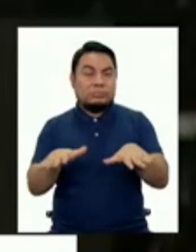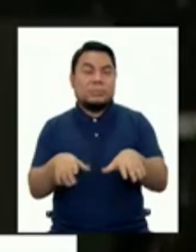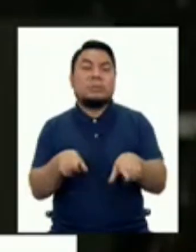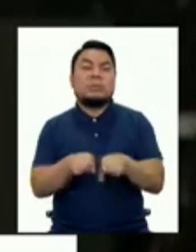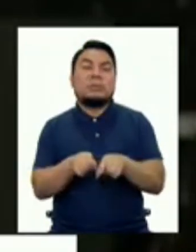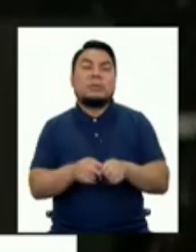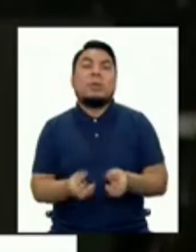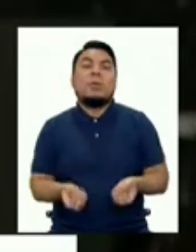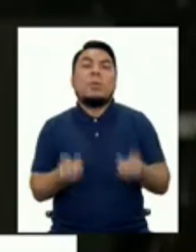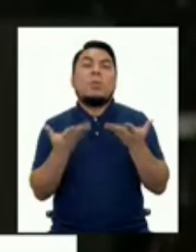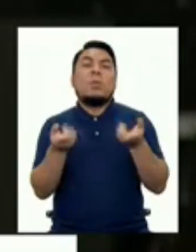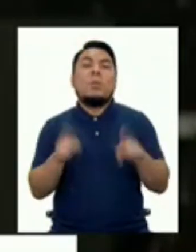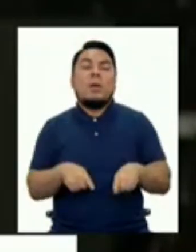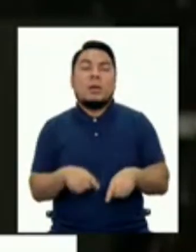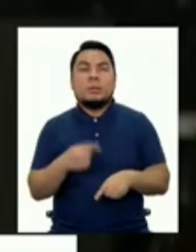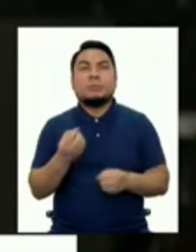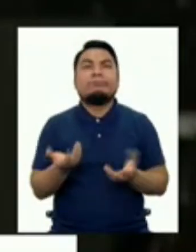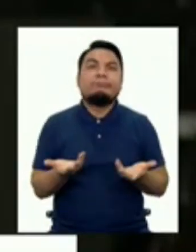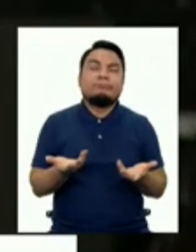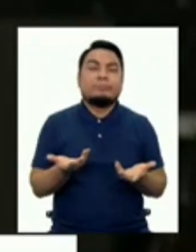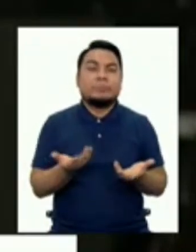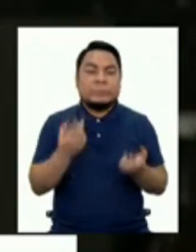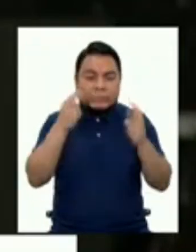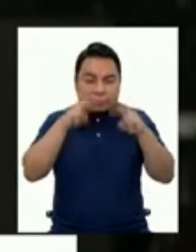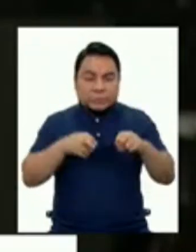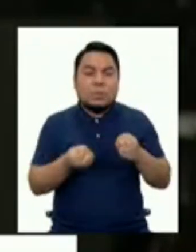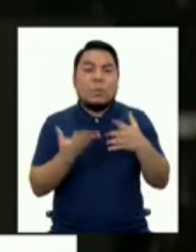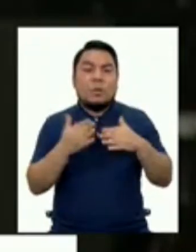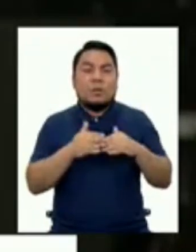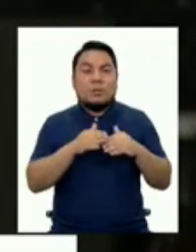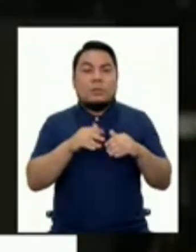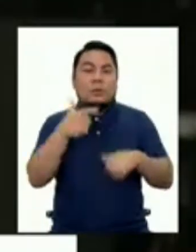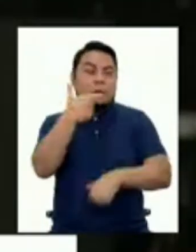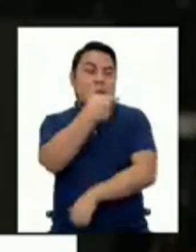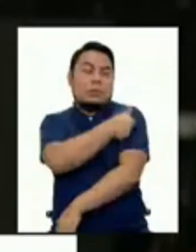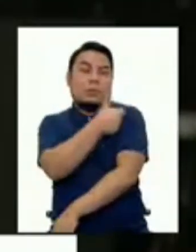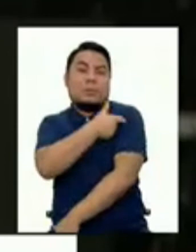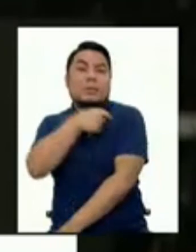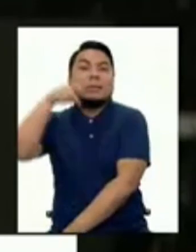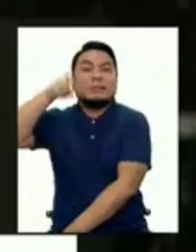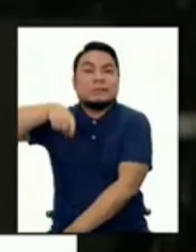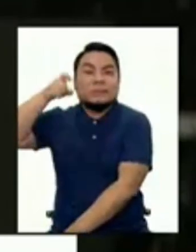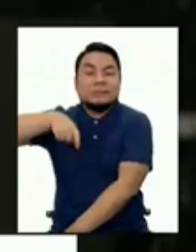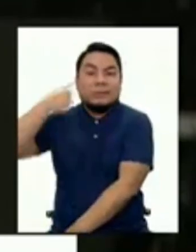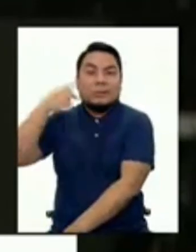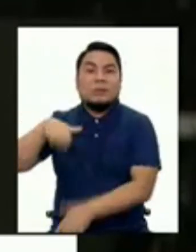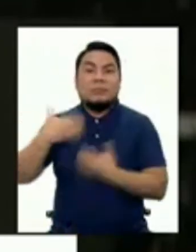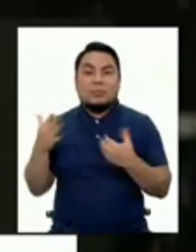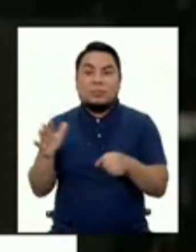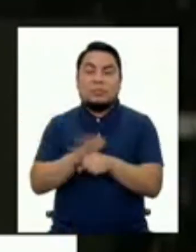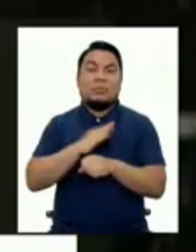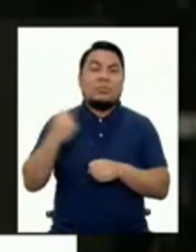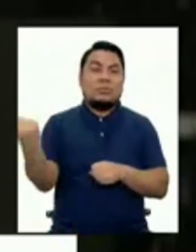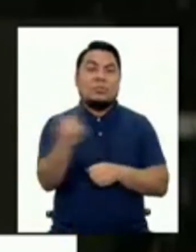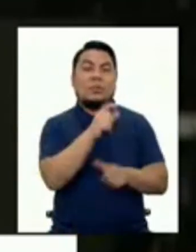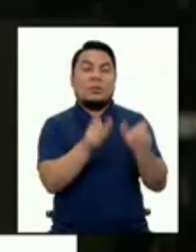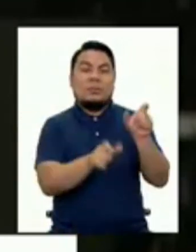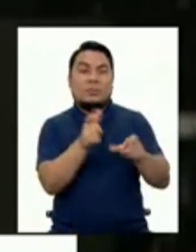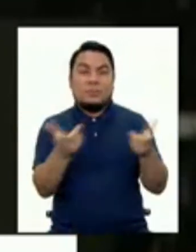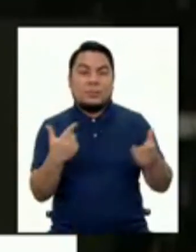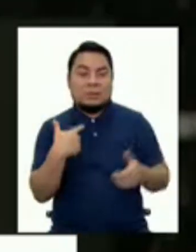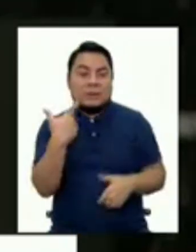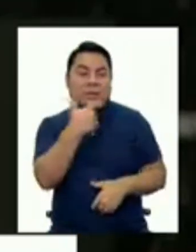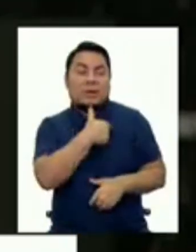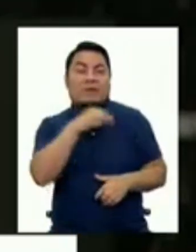y cuál va a ser el volumen de eventualmente de vacunas que vamos a necesitar para cubrir a la población no